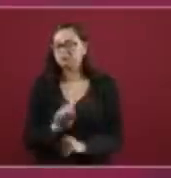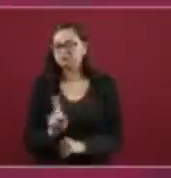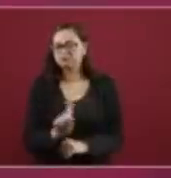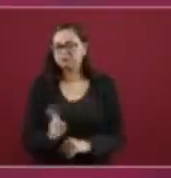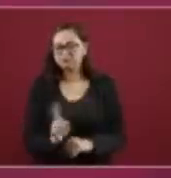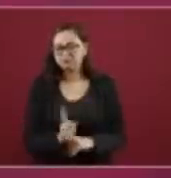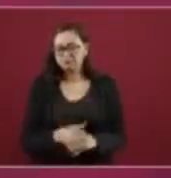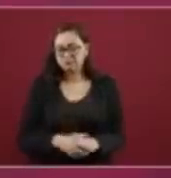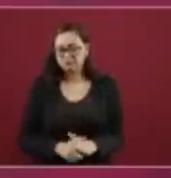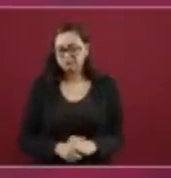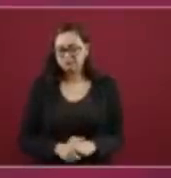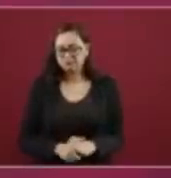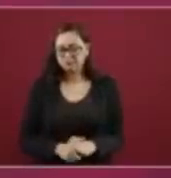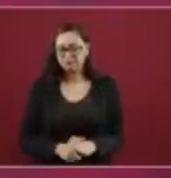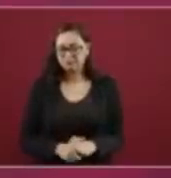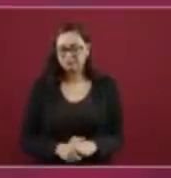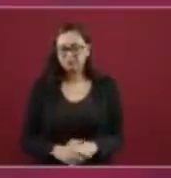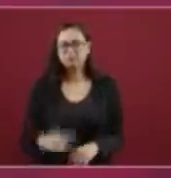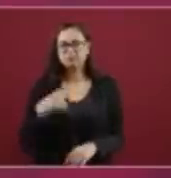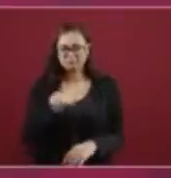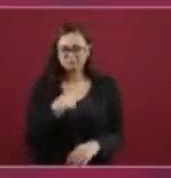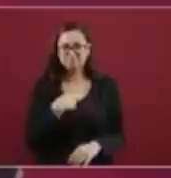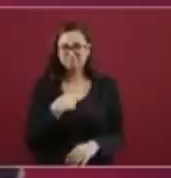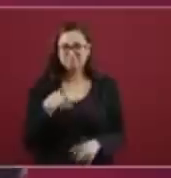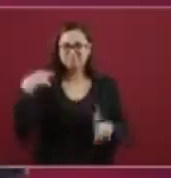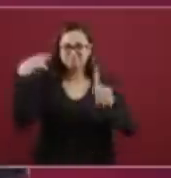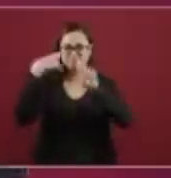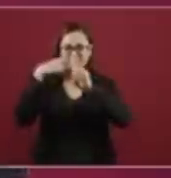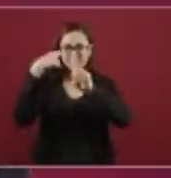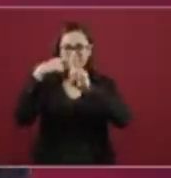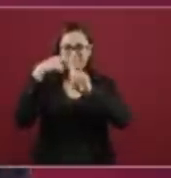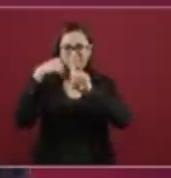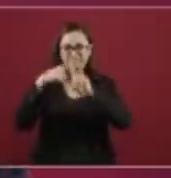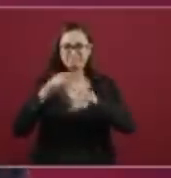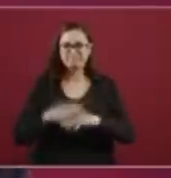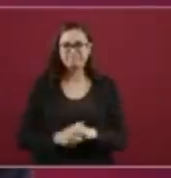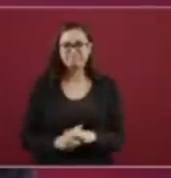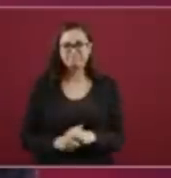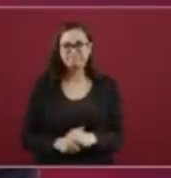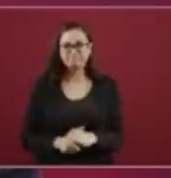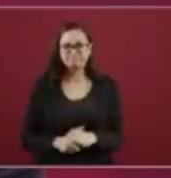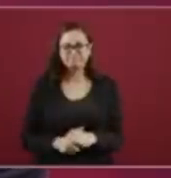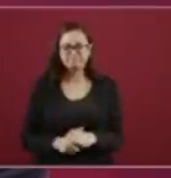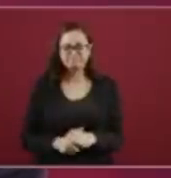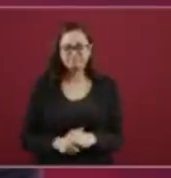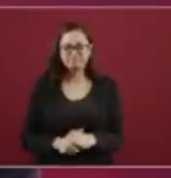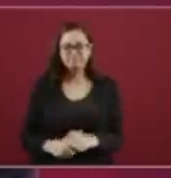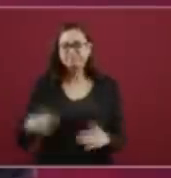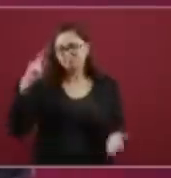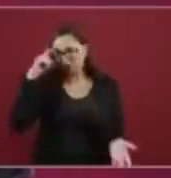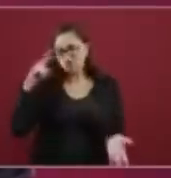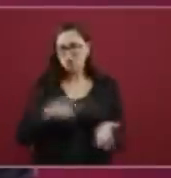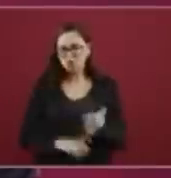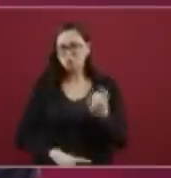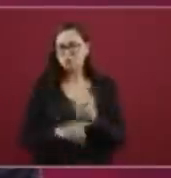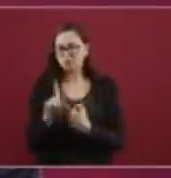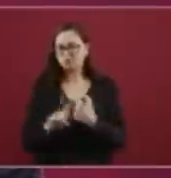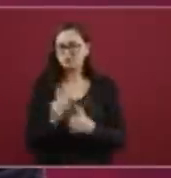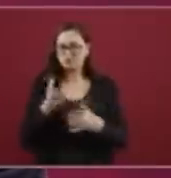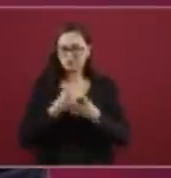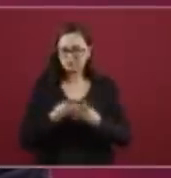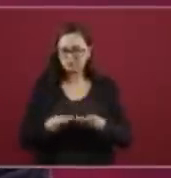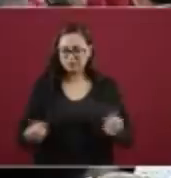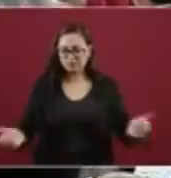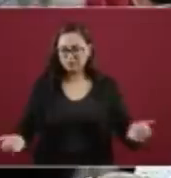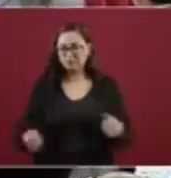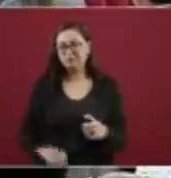yo estoy optimista. Creo que se van a resolver las cosas. Y